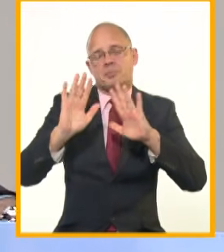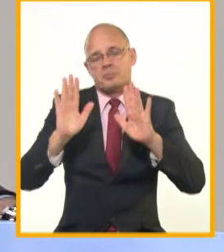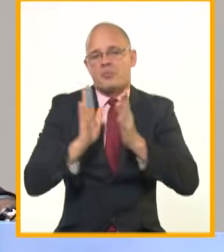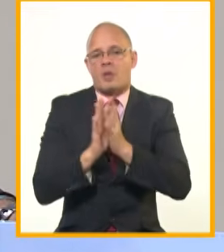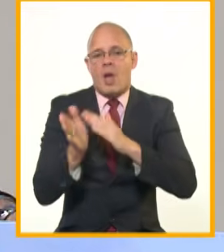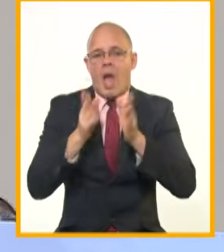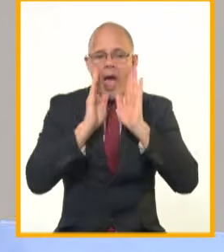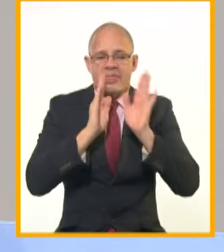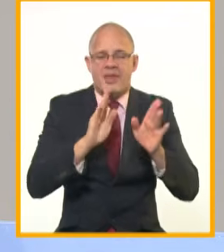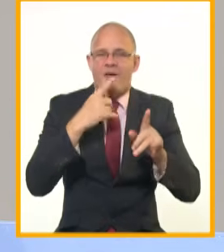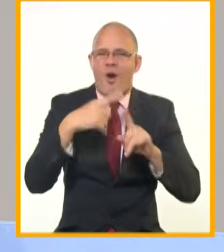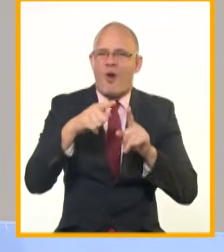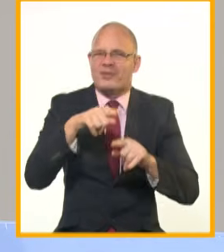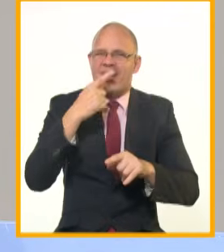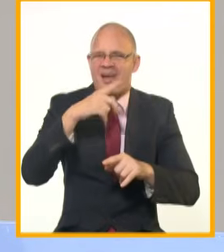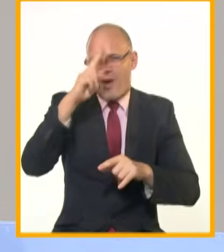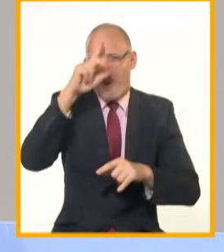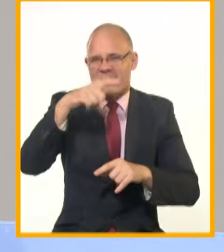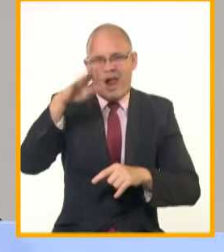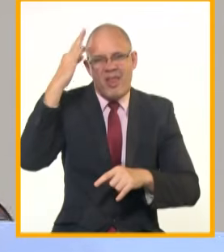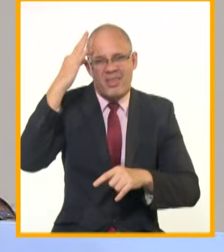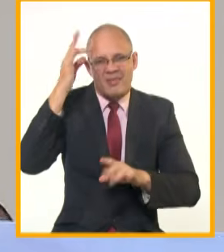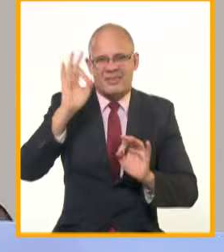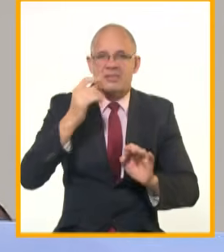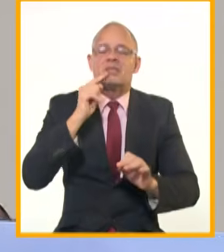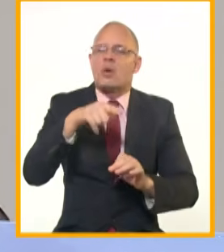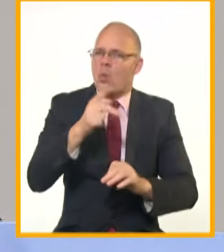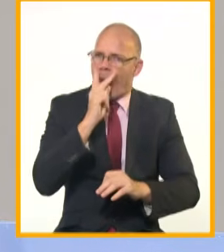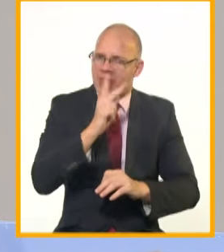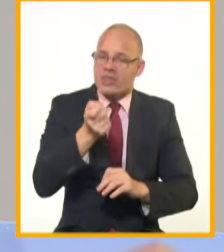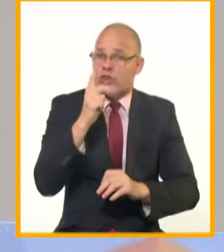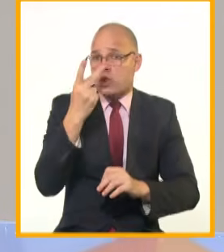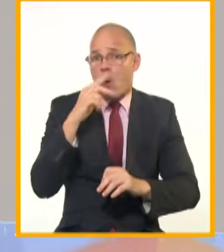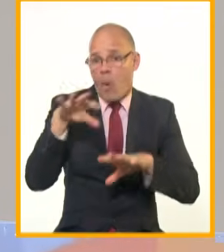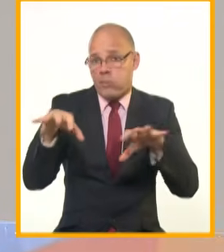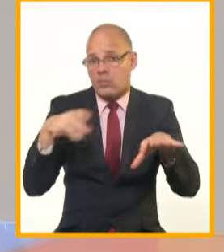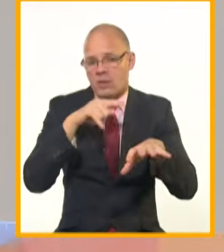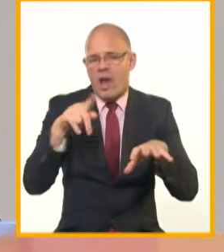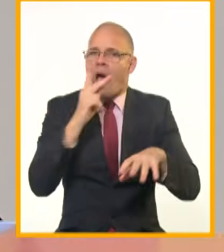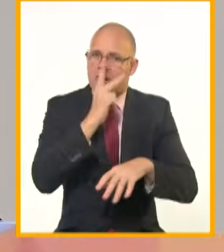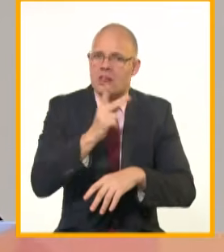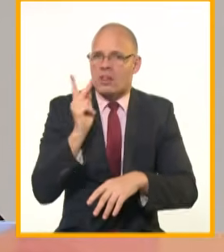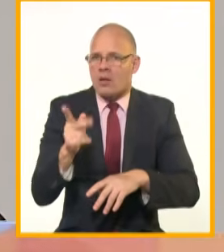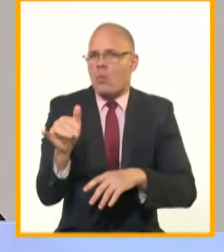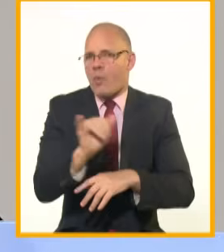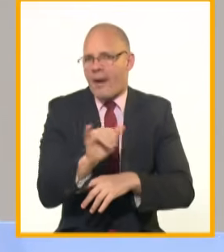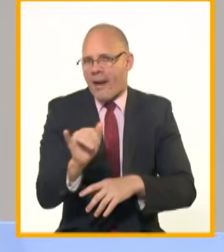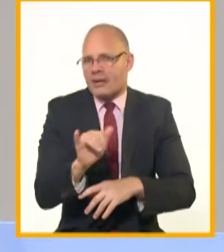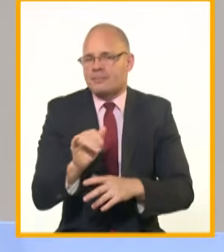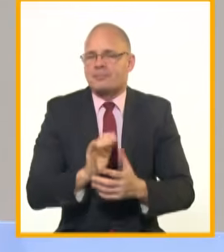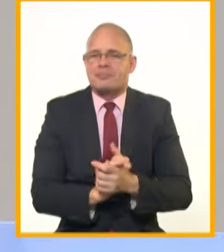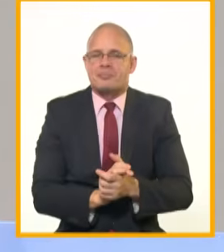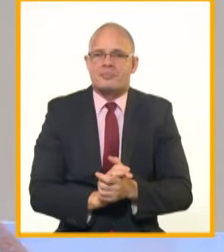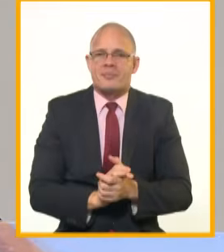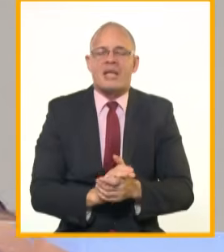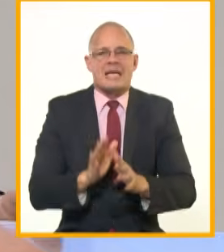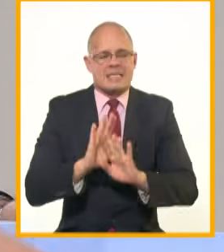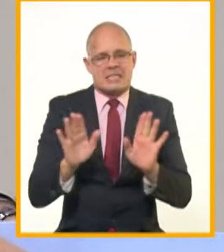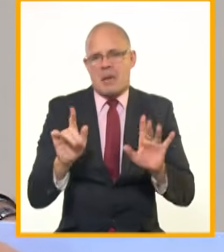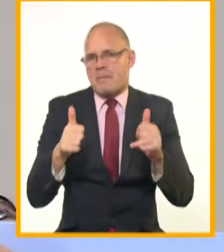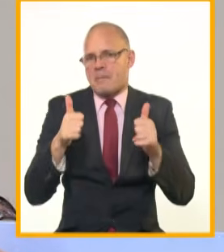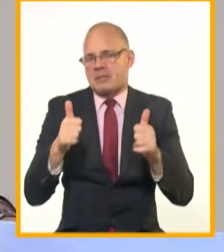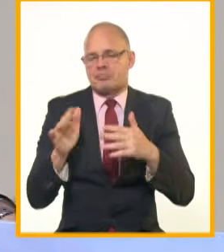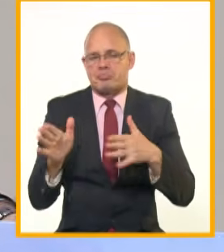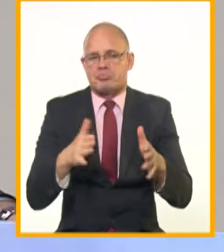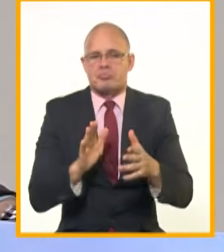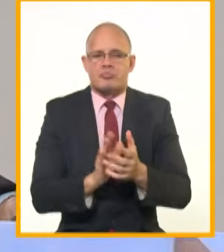a los psicopedagógicos, que tenemos 2 en la provincia, donde se atienden las personas con estas características y que gozan de una prioridad. Hemos